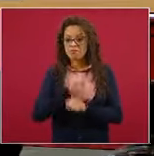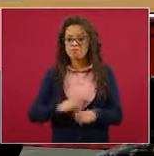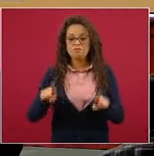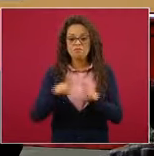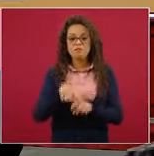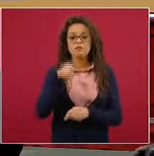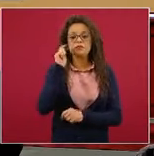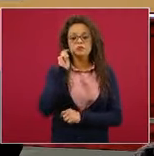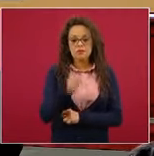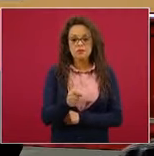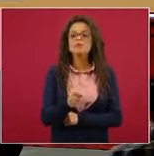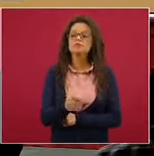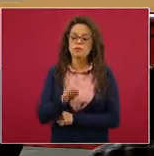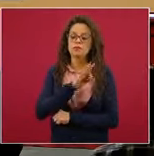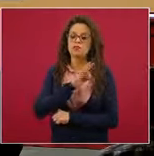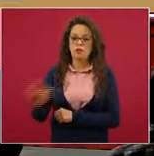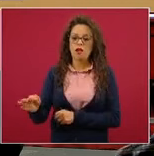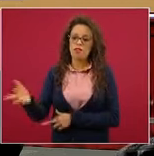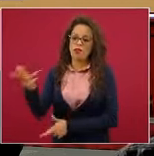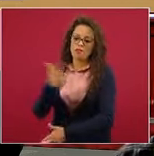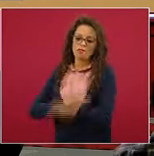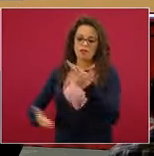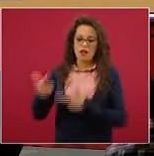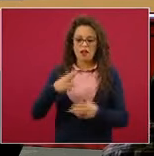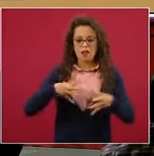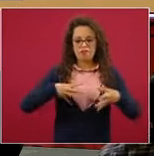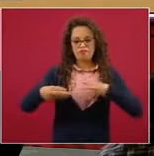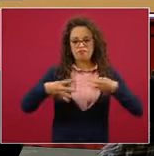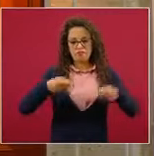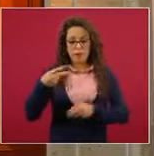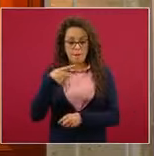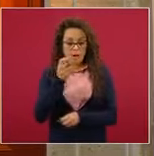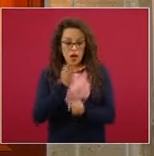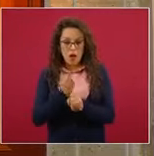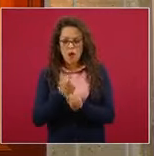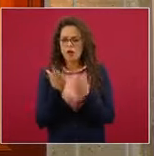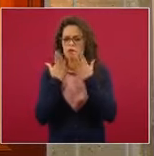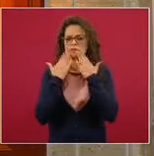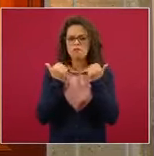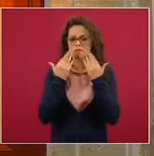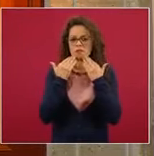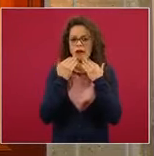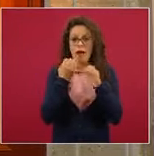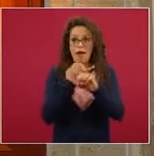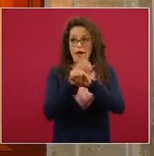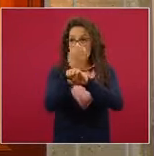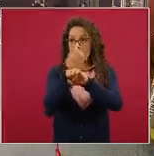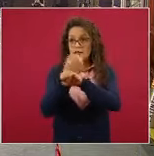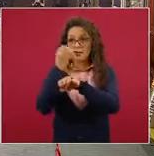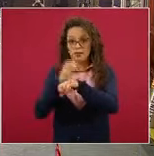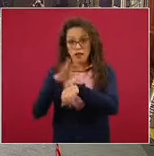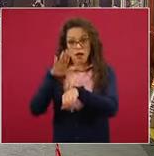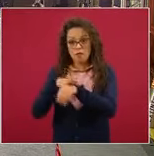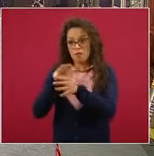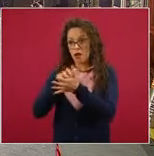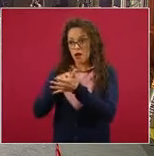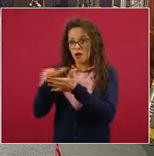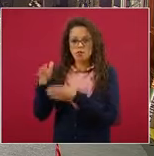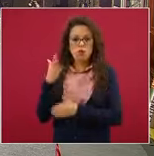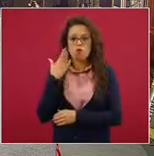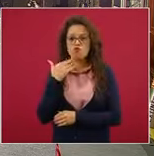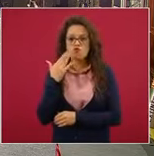parte o generar un rebrote. Hasta el momento, como país, no lo hemos tenido, las entidades federativas en su gran mayoría no han tenido